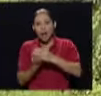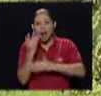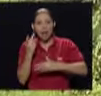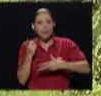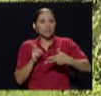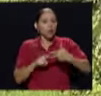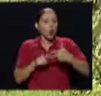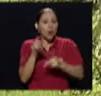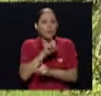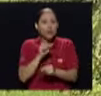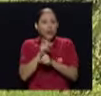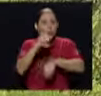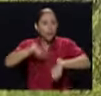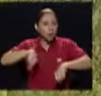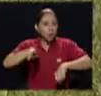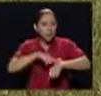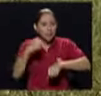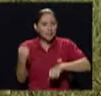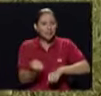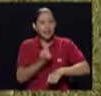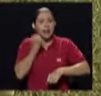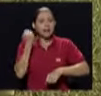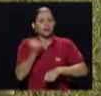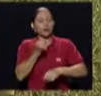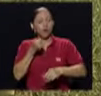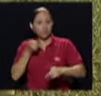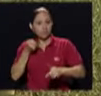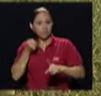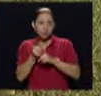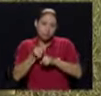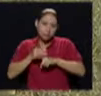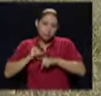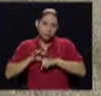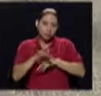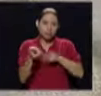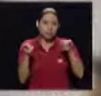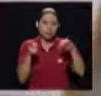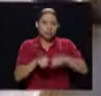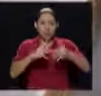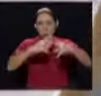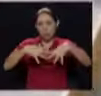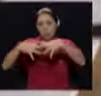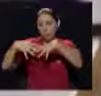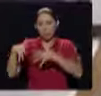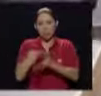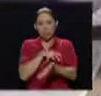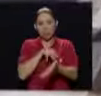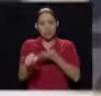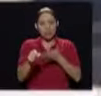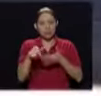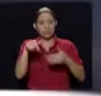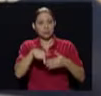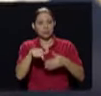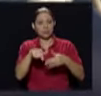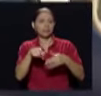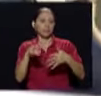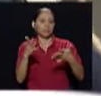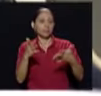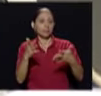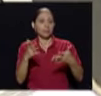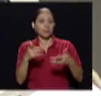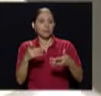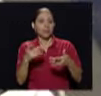qué es fenómeno natural intenso que nos impacta y que genera desastres en esta